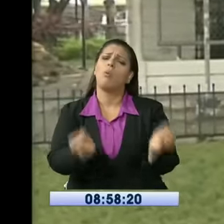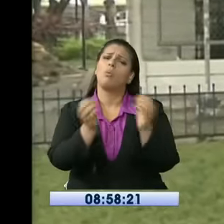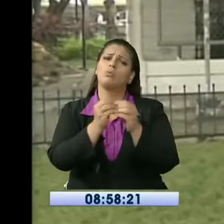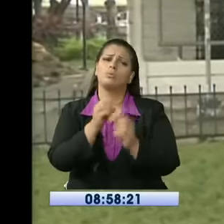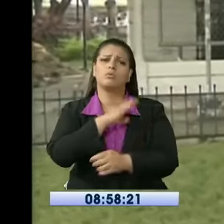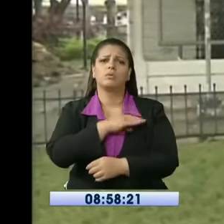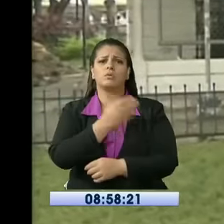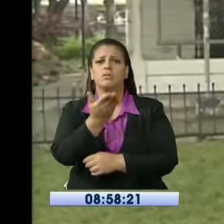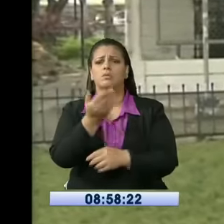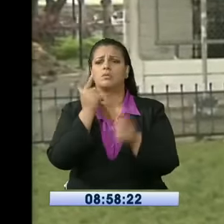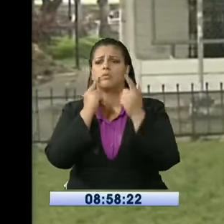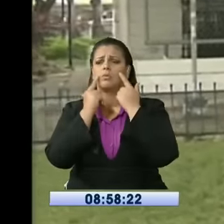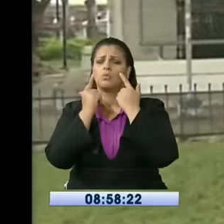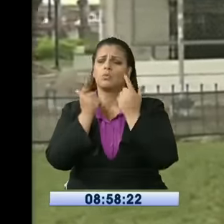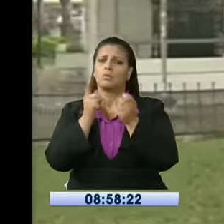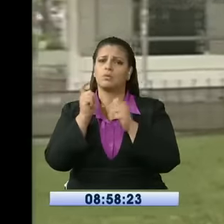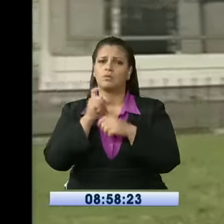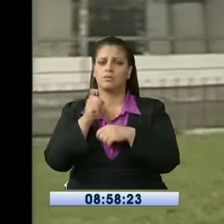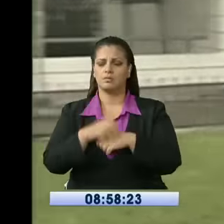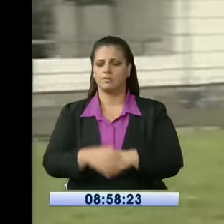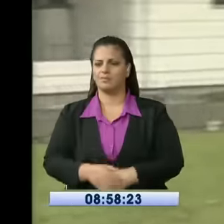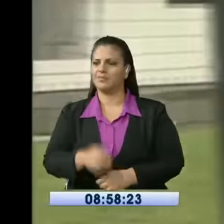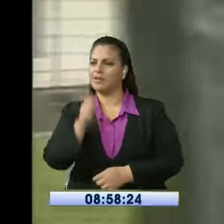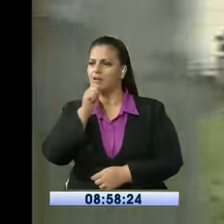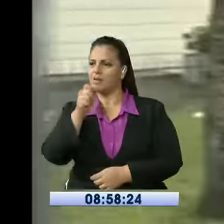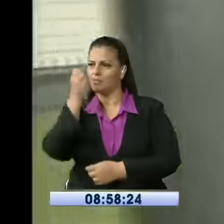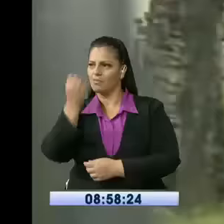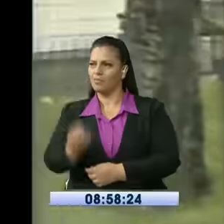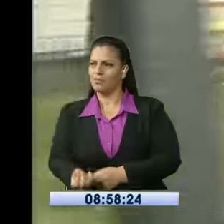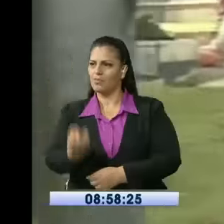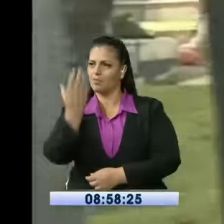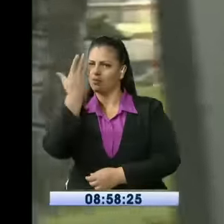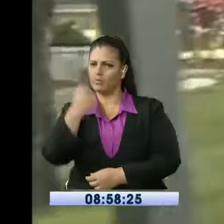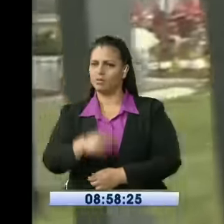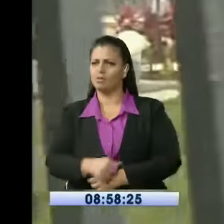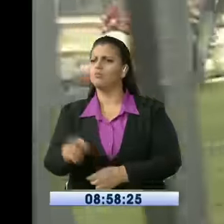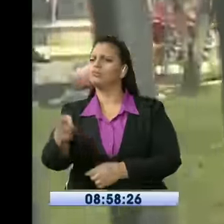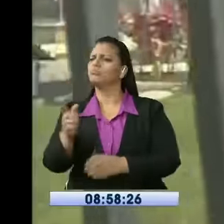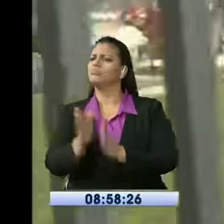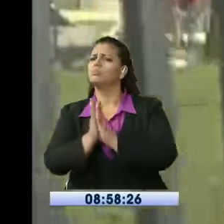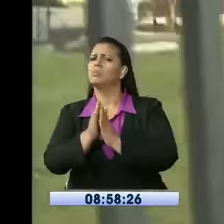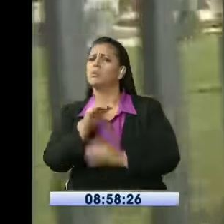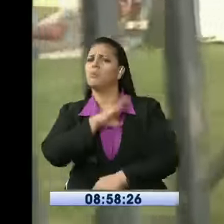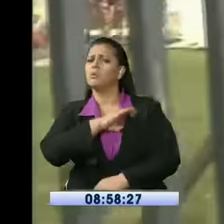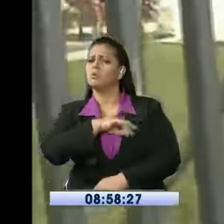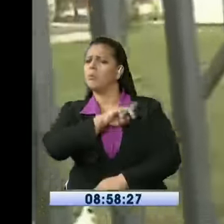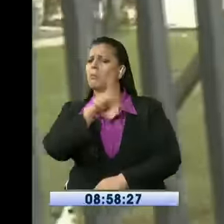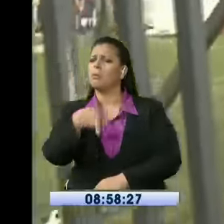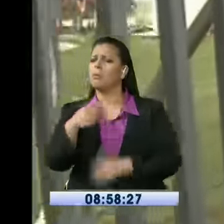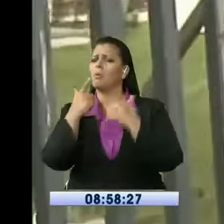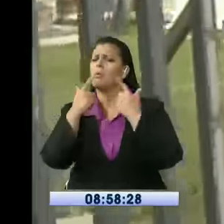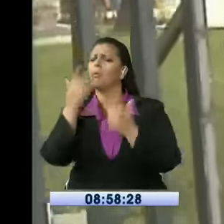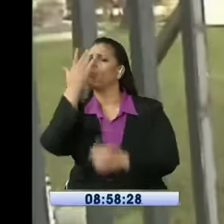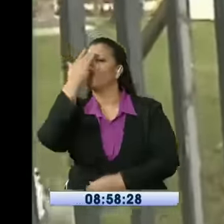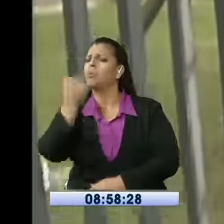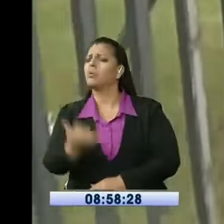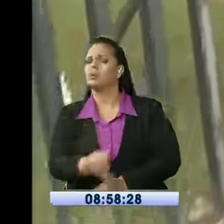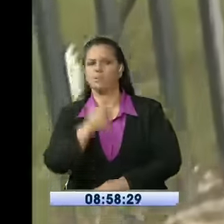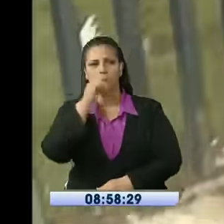lugar. ¿Cómo está, señora? Buenos días, señorita. ¿Por qué es necesario? Porque estamos más desguardados, porque tenemos